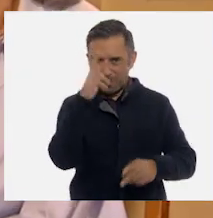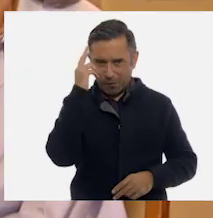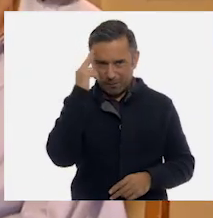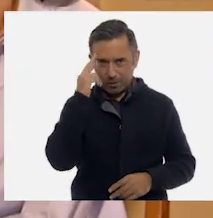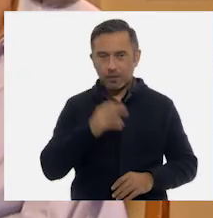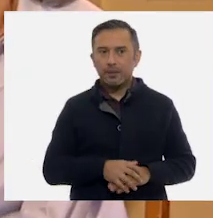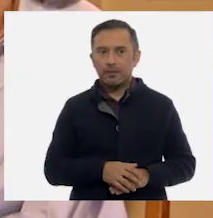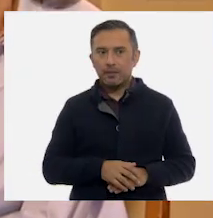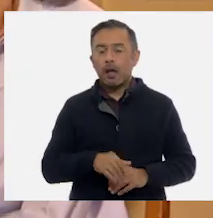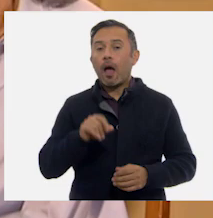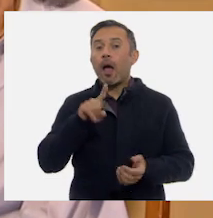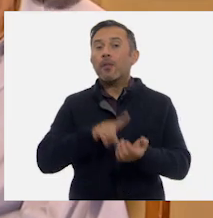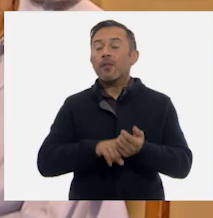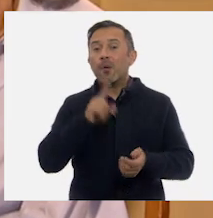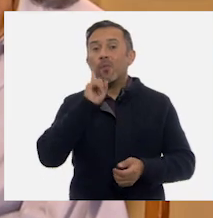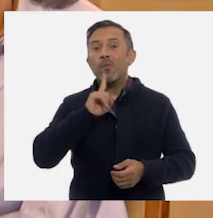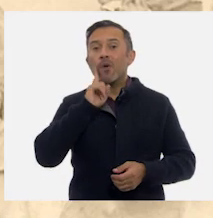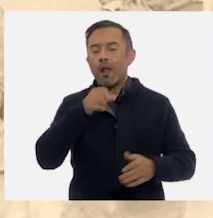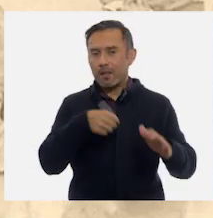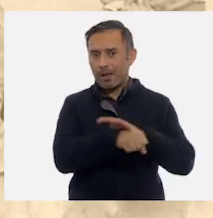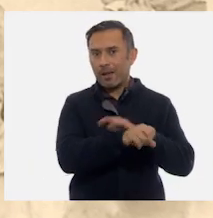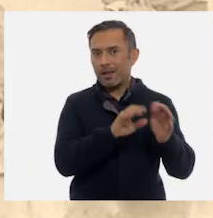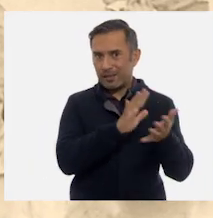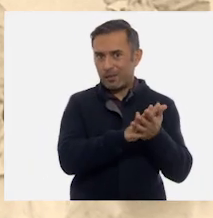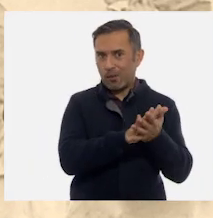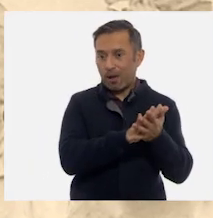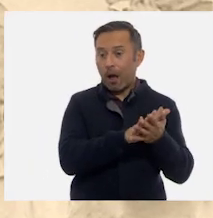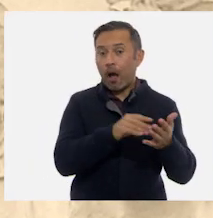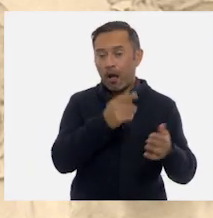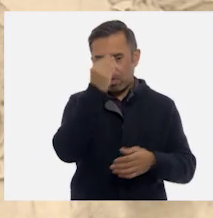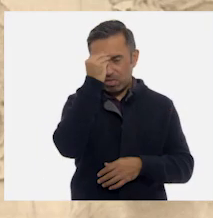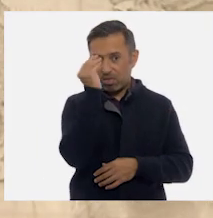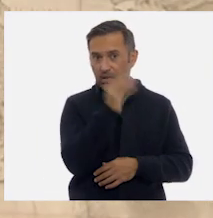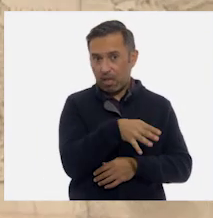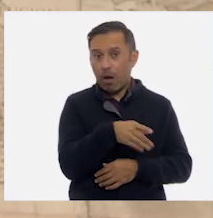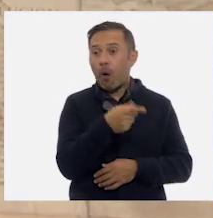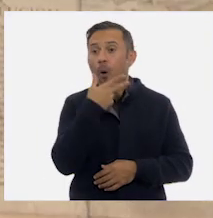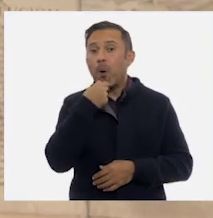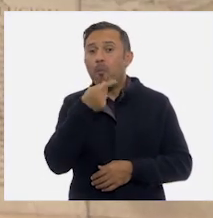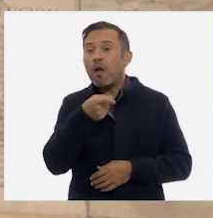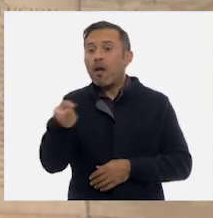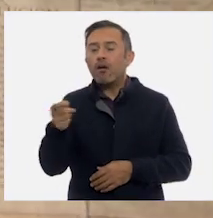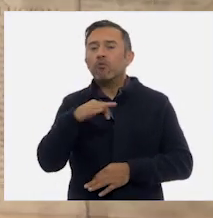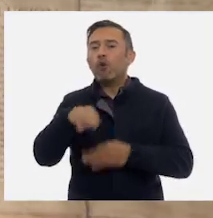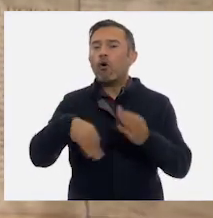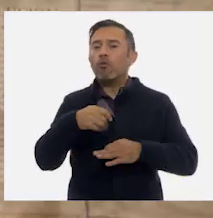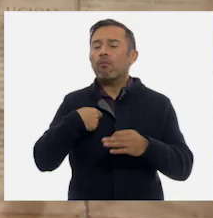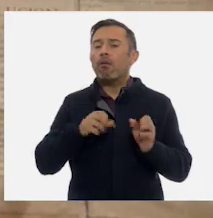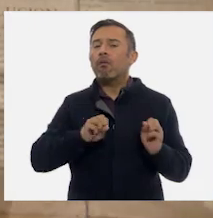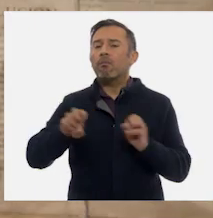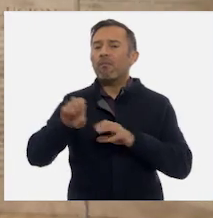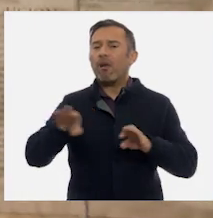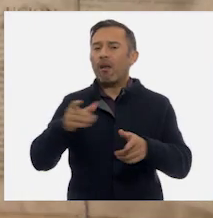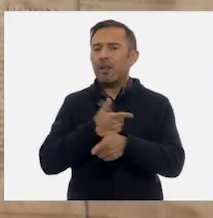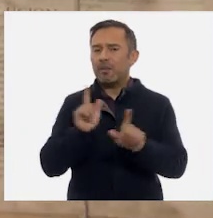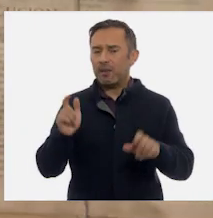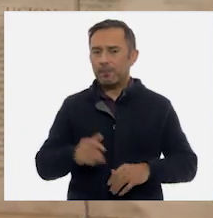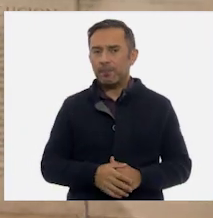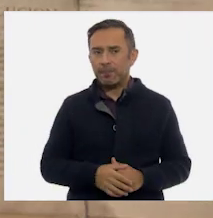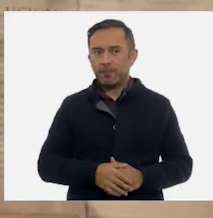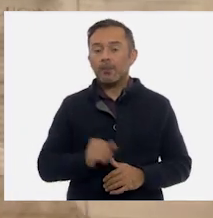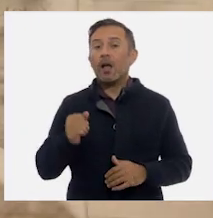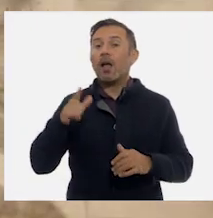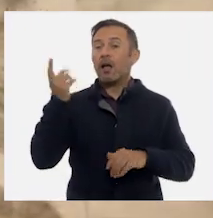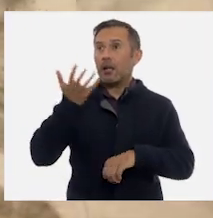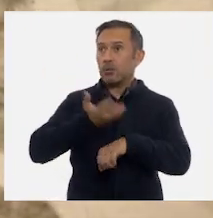la meten a la cárcel y a todos los hombres los dejan fuera. Al exiliarse en Estados Unidos los liberales, muchas periodistas